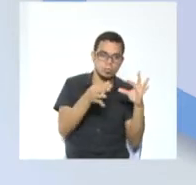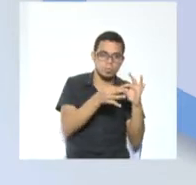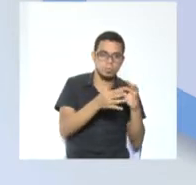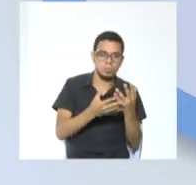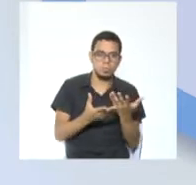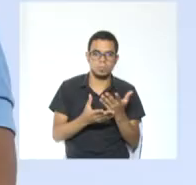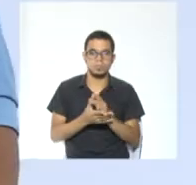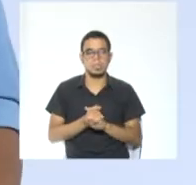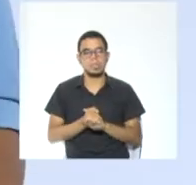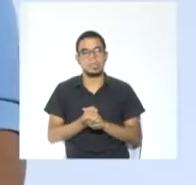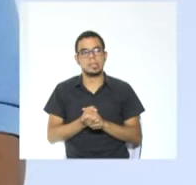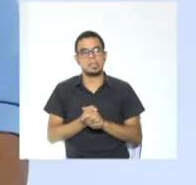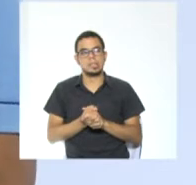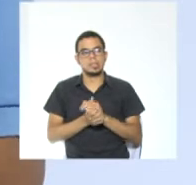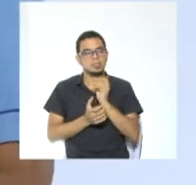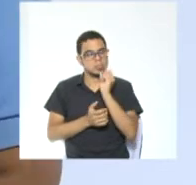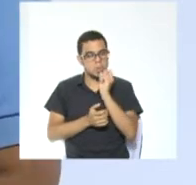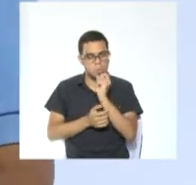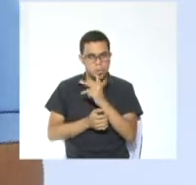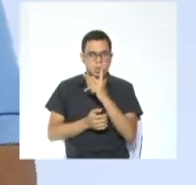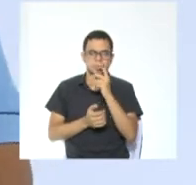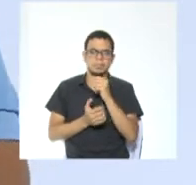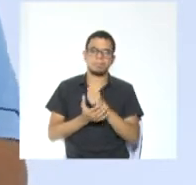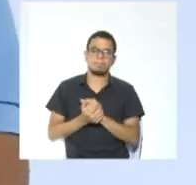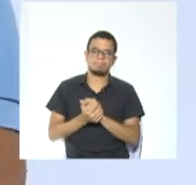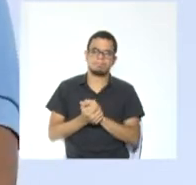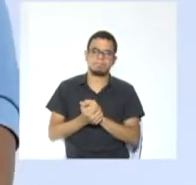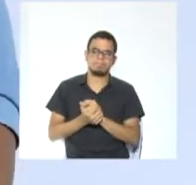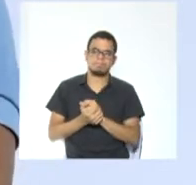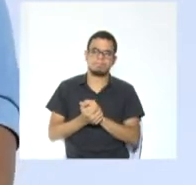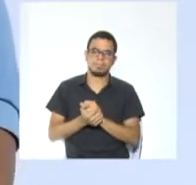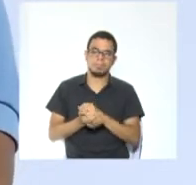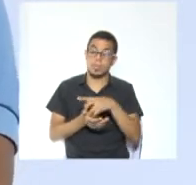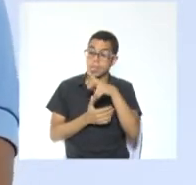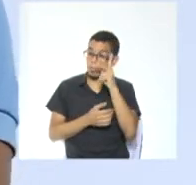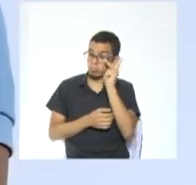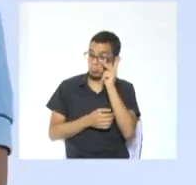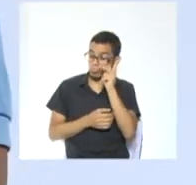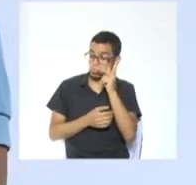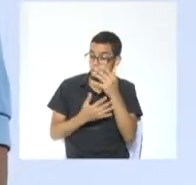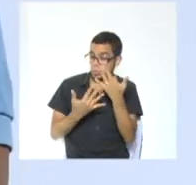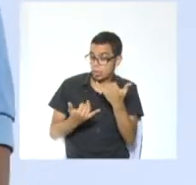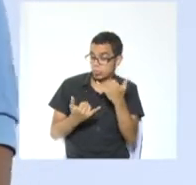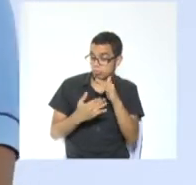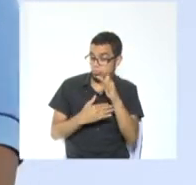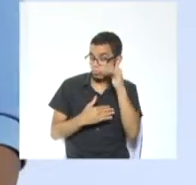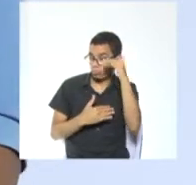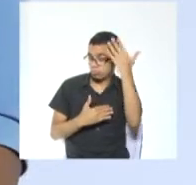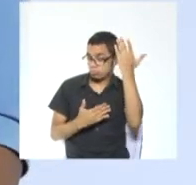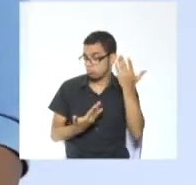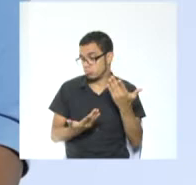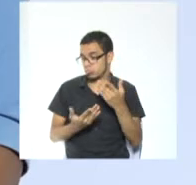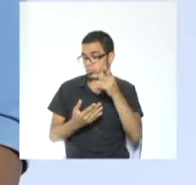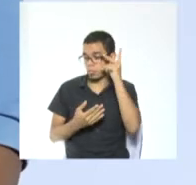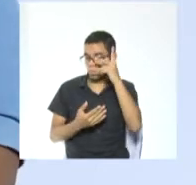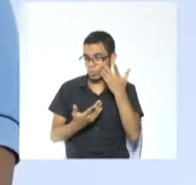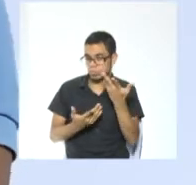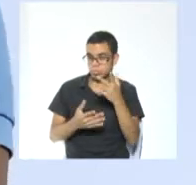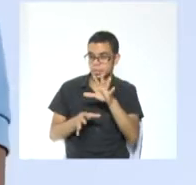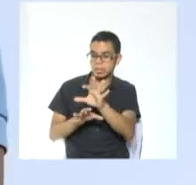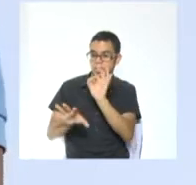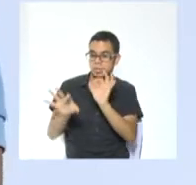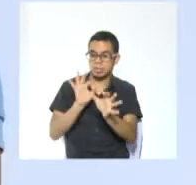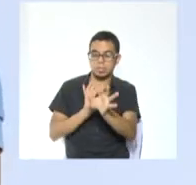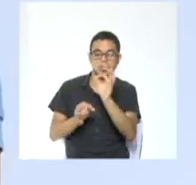Muy bien, Heiler. Del cuento El niño que se hizo maestro, extraímos varias palabras.